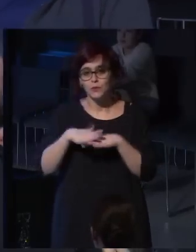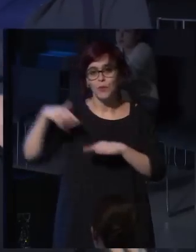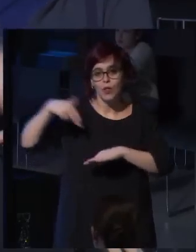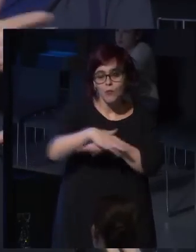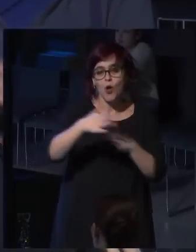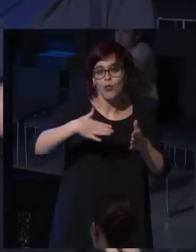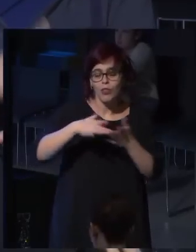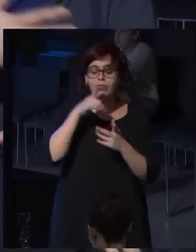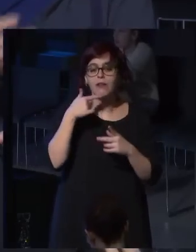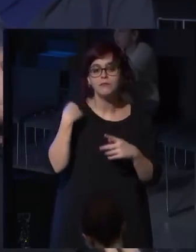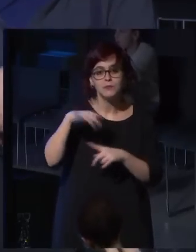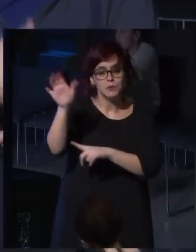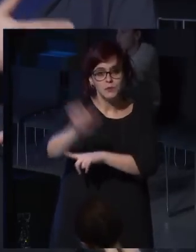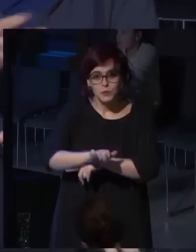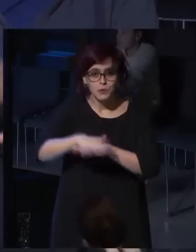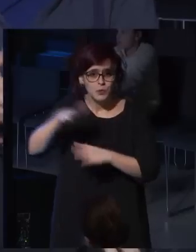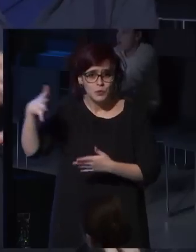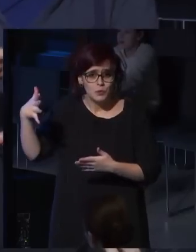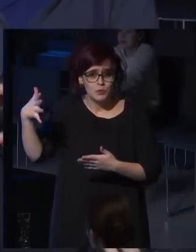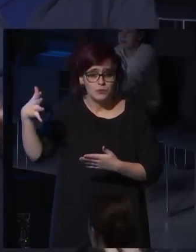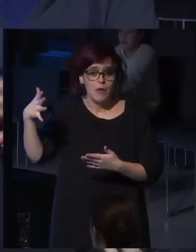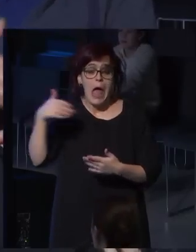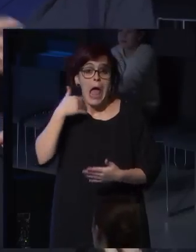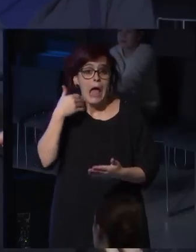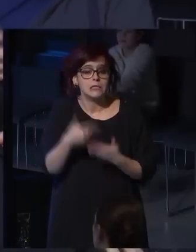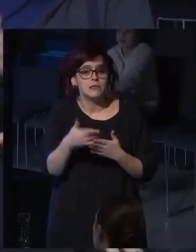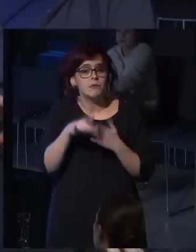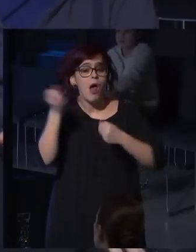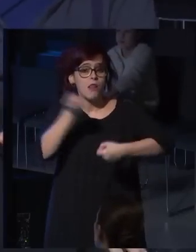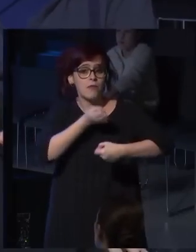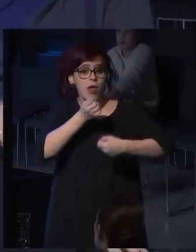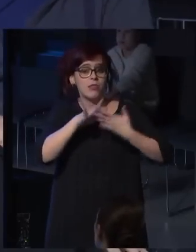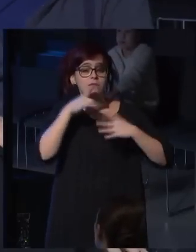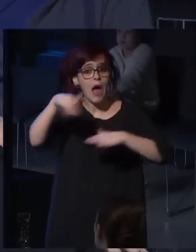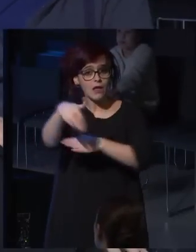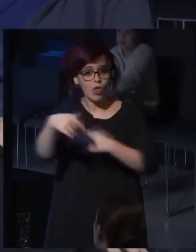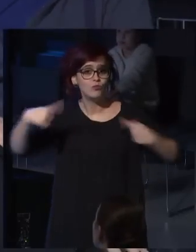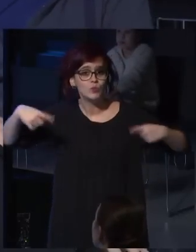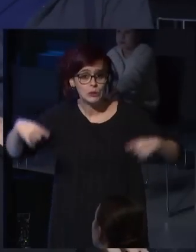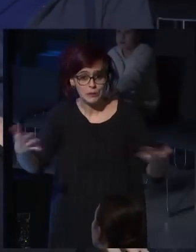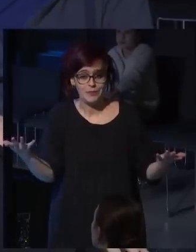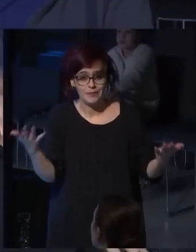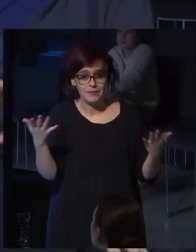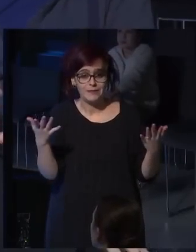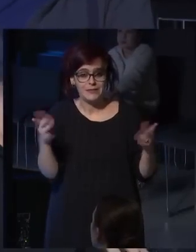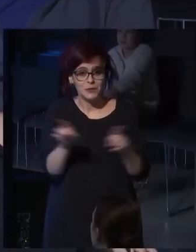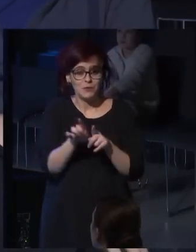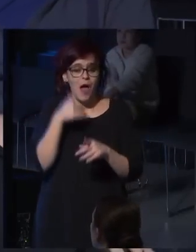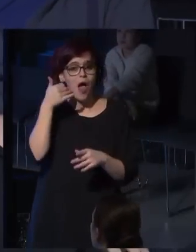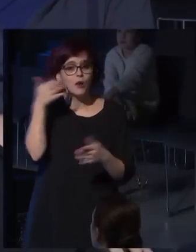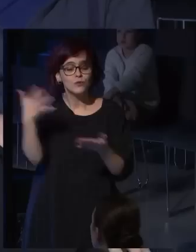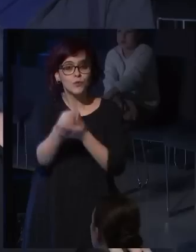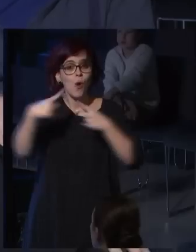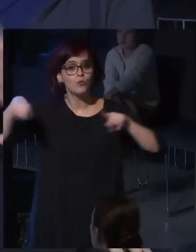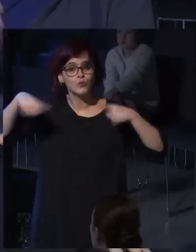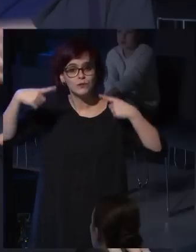ve una película y tiene música. Incluso hasta ya en Navidad hay música por la calle. Quiero decirte que ya es una cuestión de que creo que la música